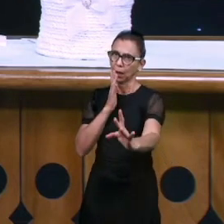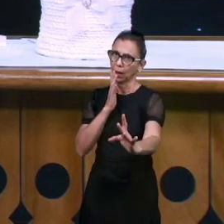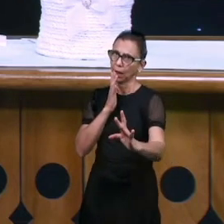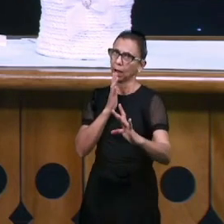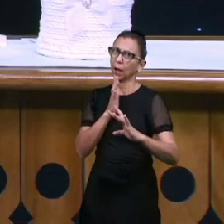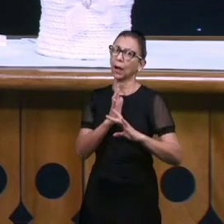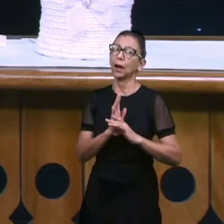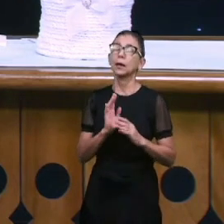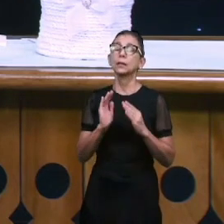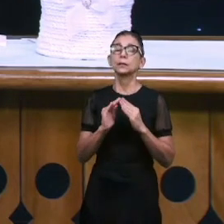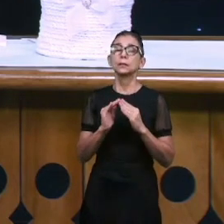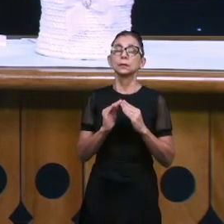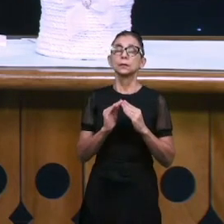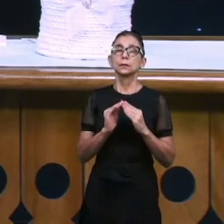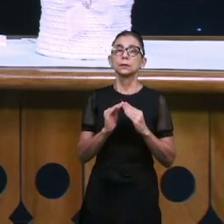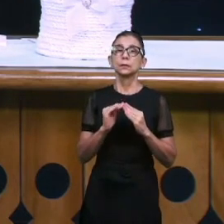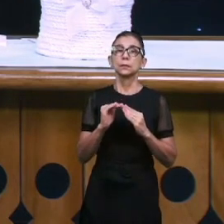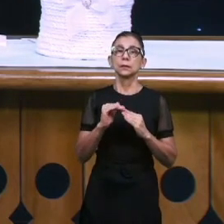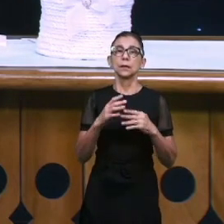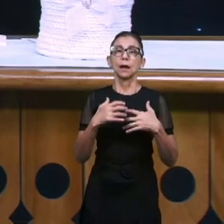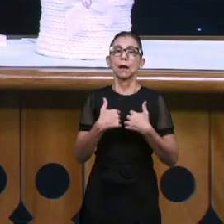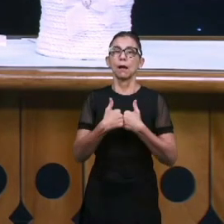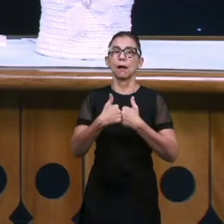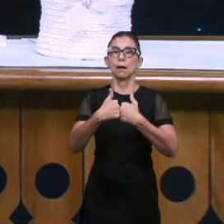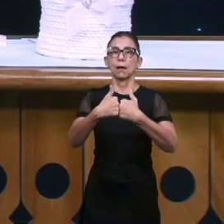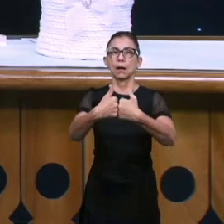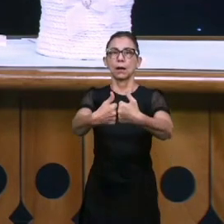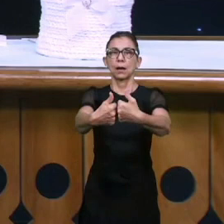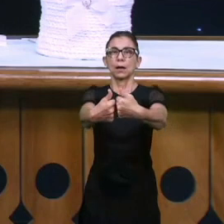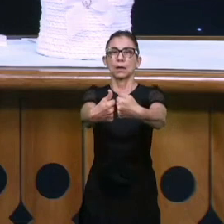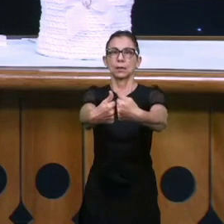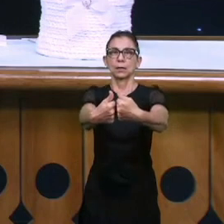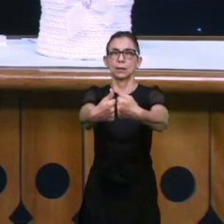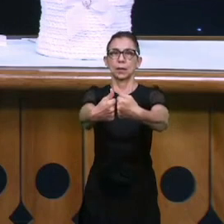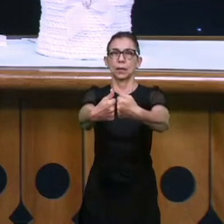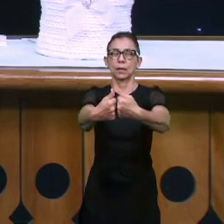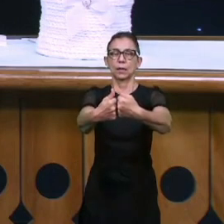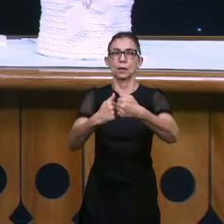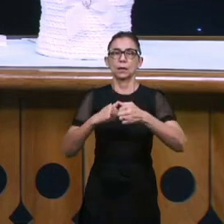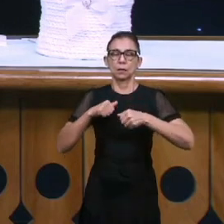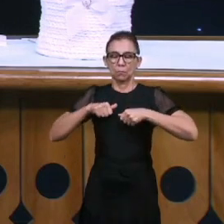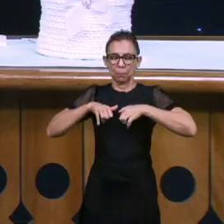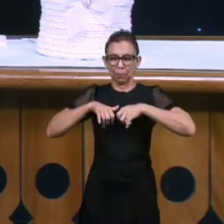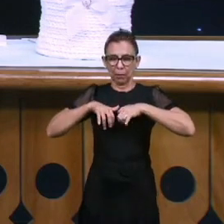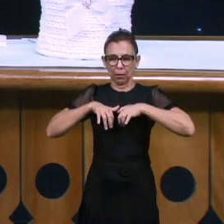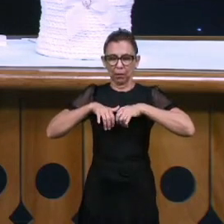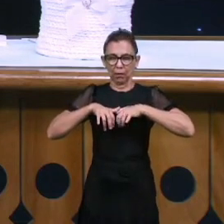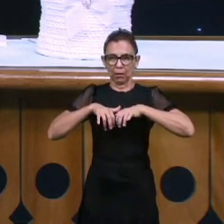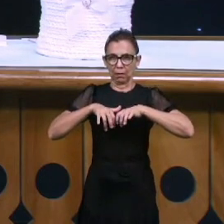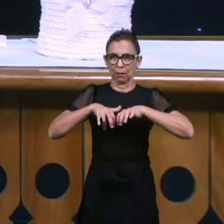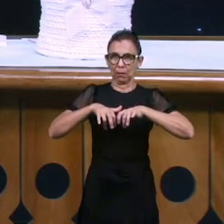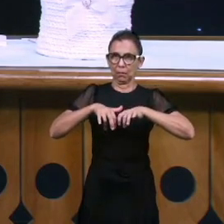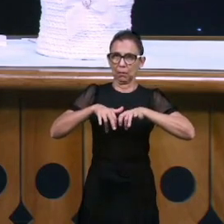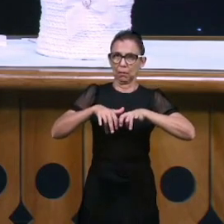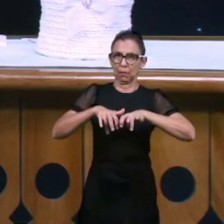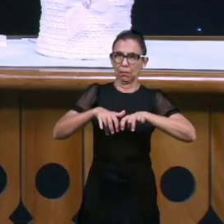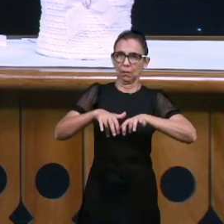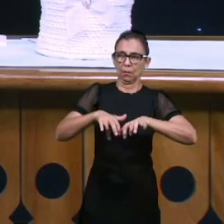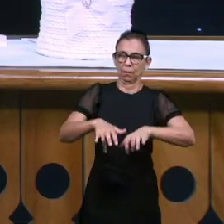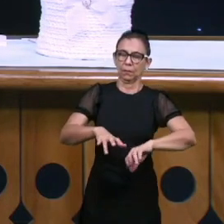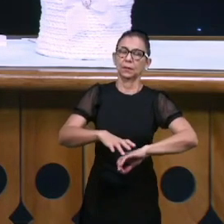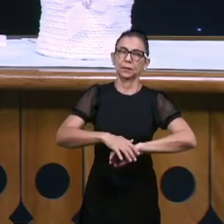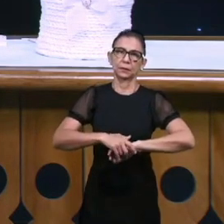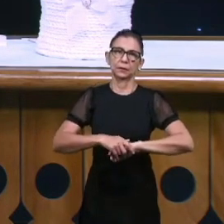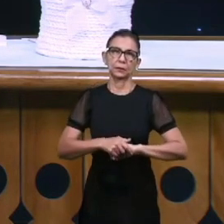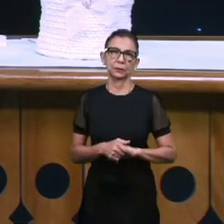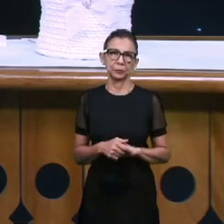va a ser conducida y es la que va a dictar el momento y la forma como